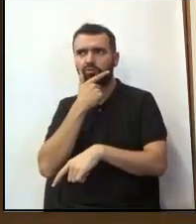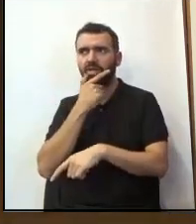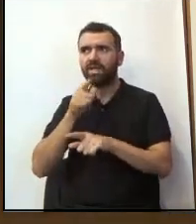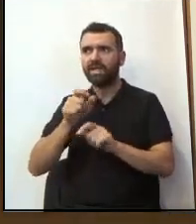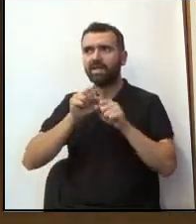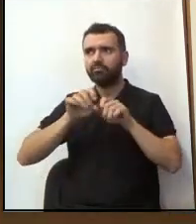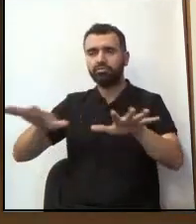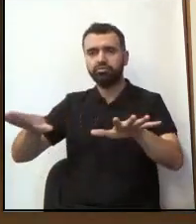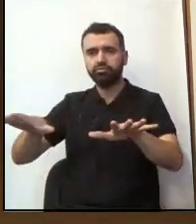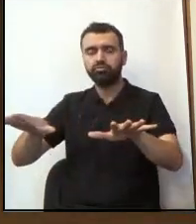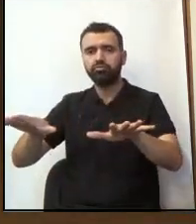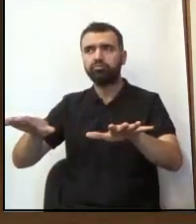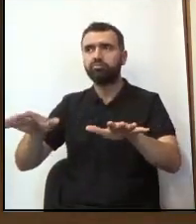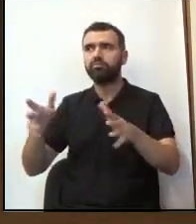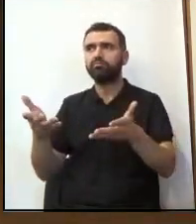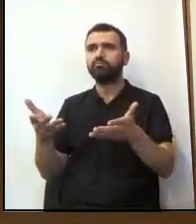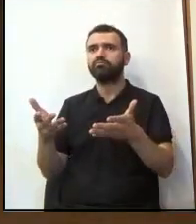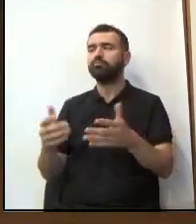esta transmisión...